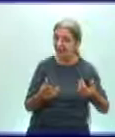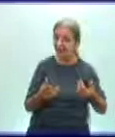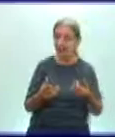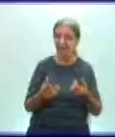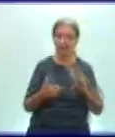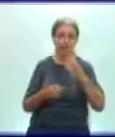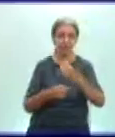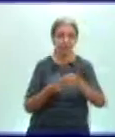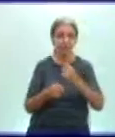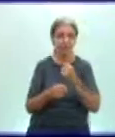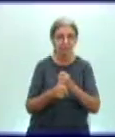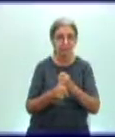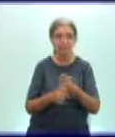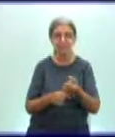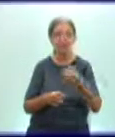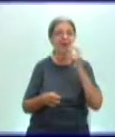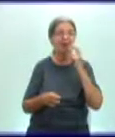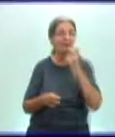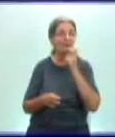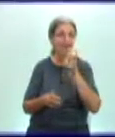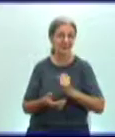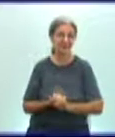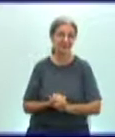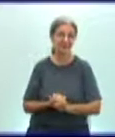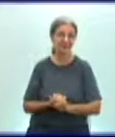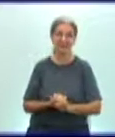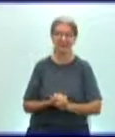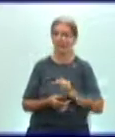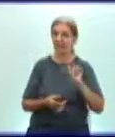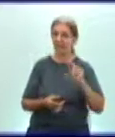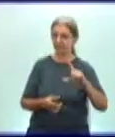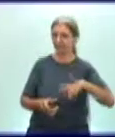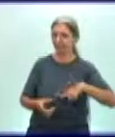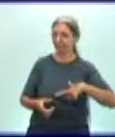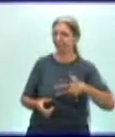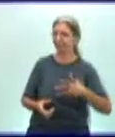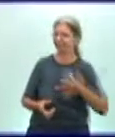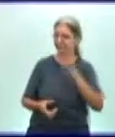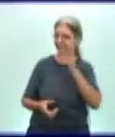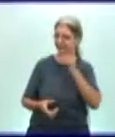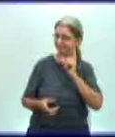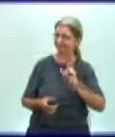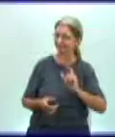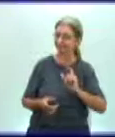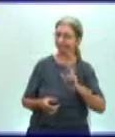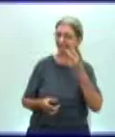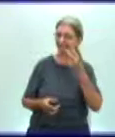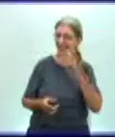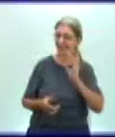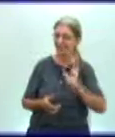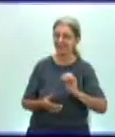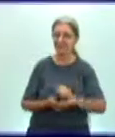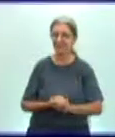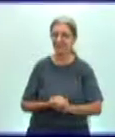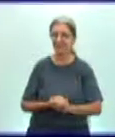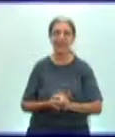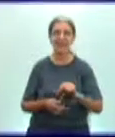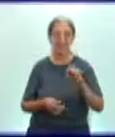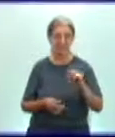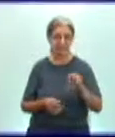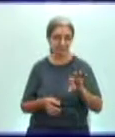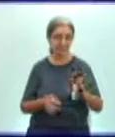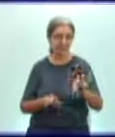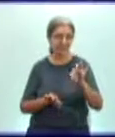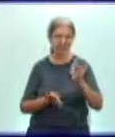carácter artístico. Por supuesto que en la selección, en la unidad